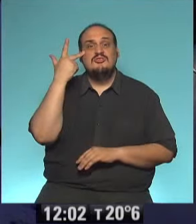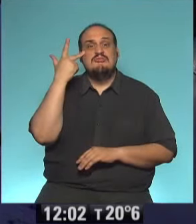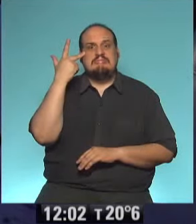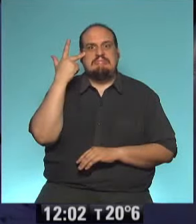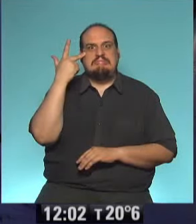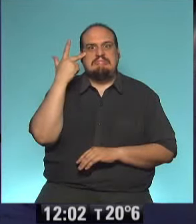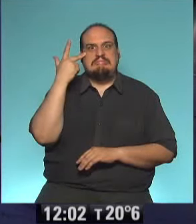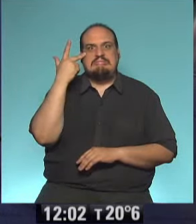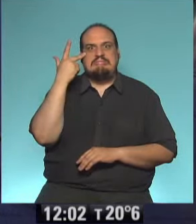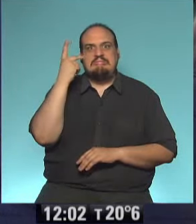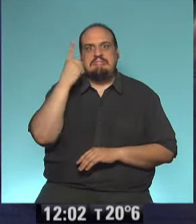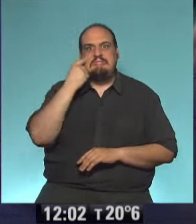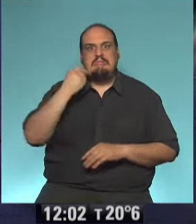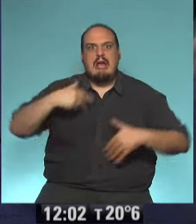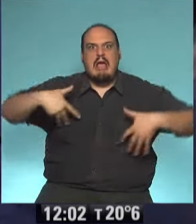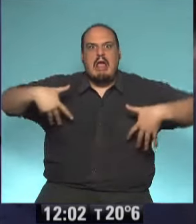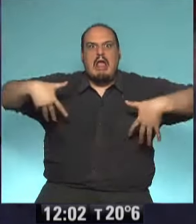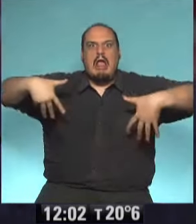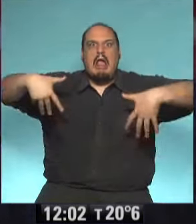Creo que